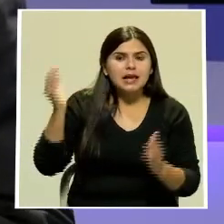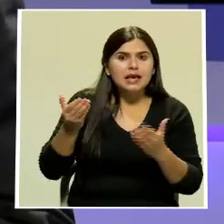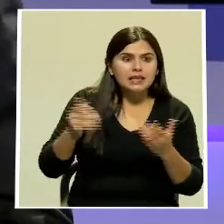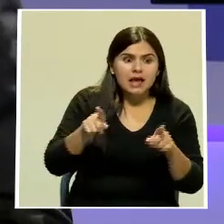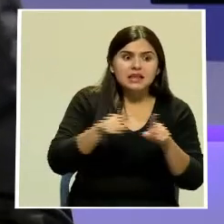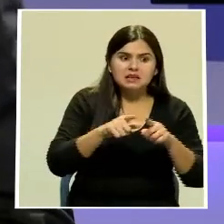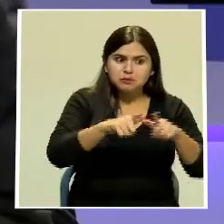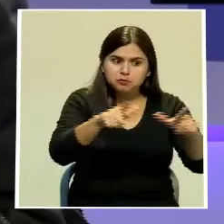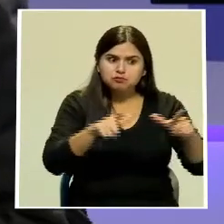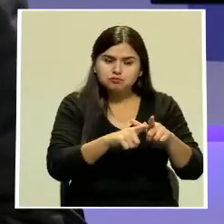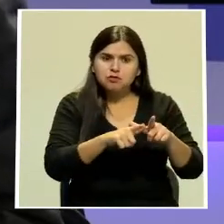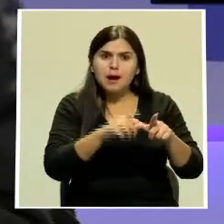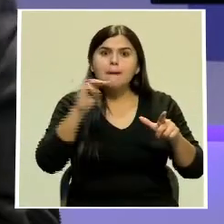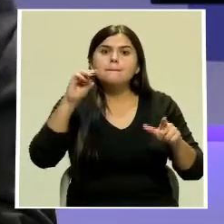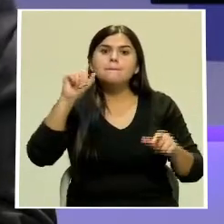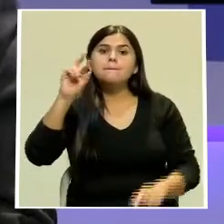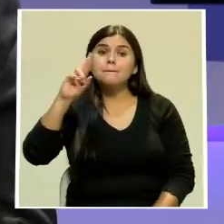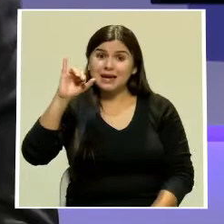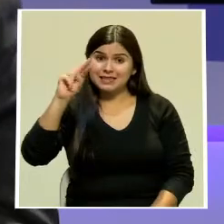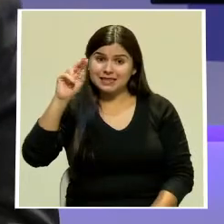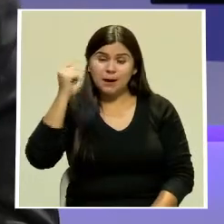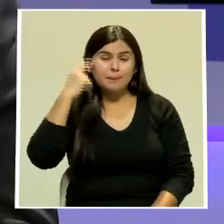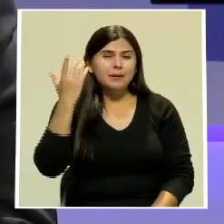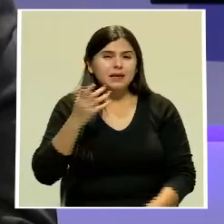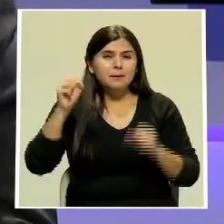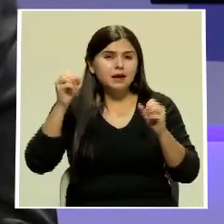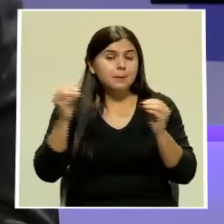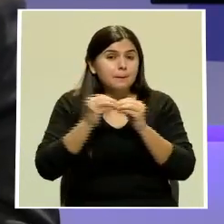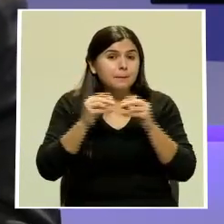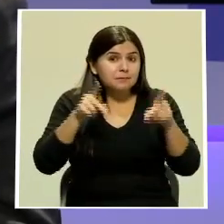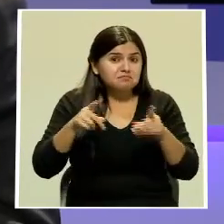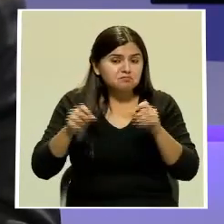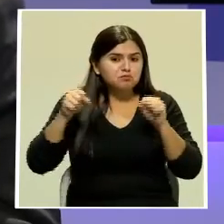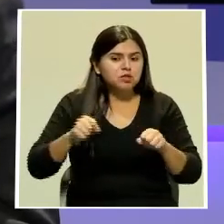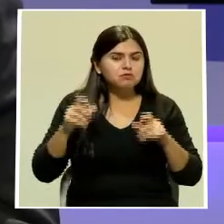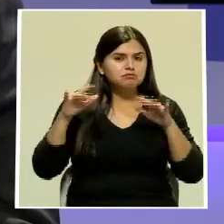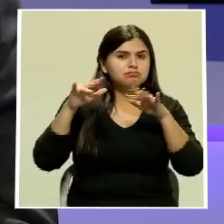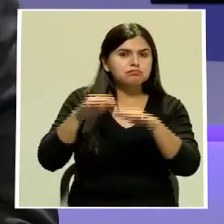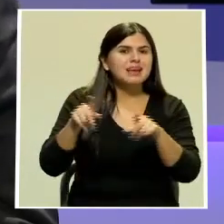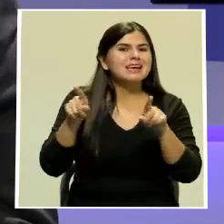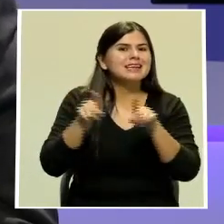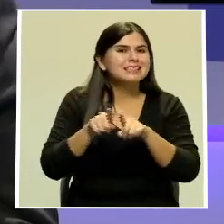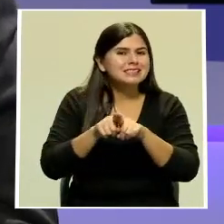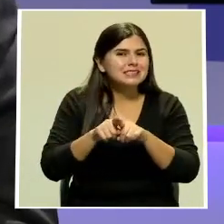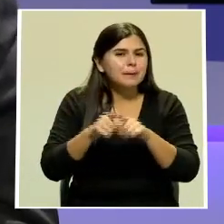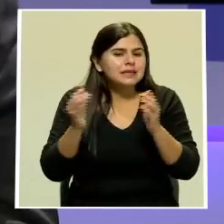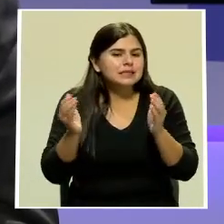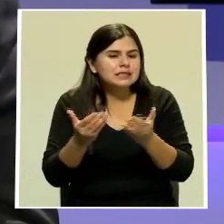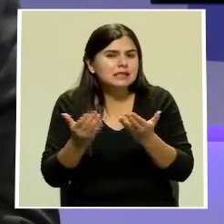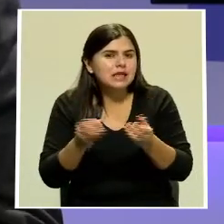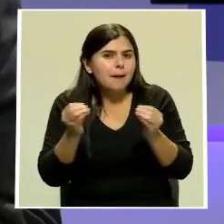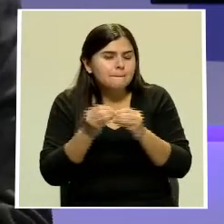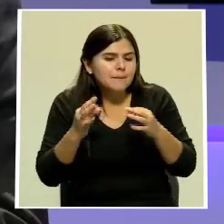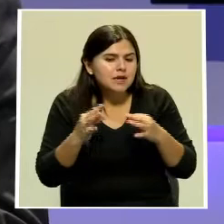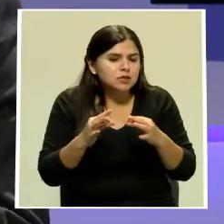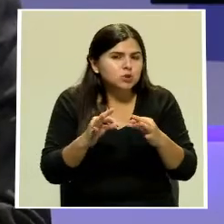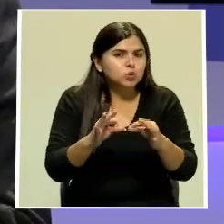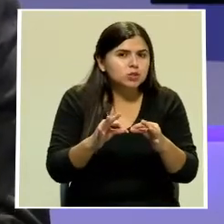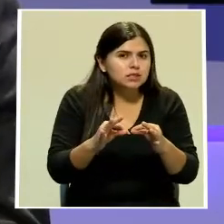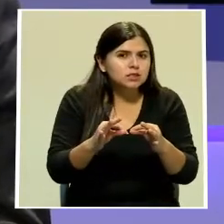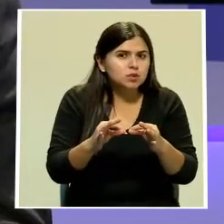negocios ancla para que la gente pueda asistir y paralelamente un encadenamiento productivo del turista que le pueda